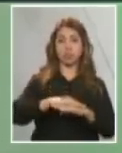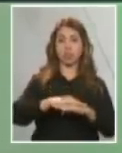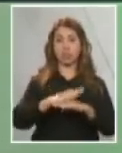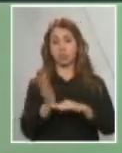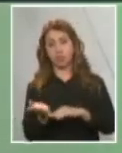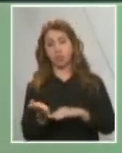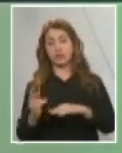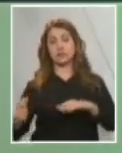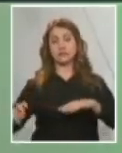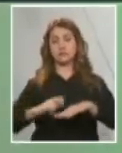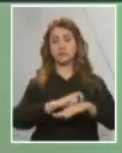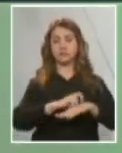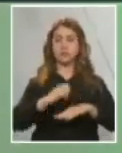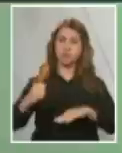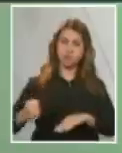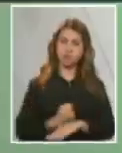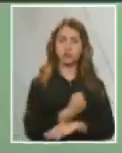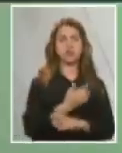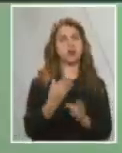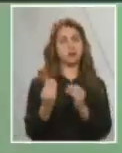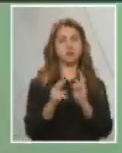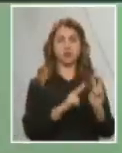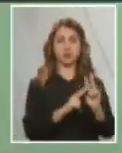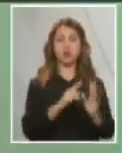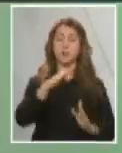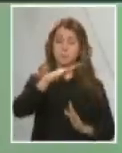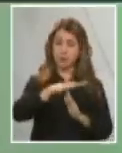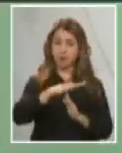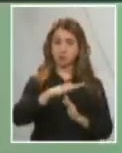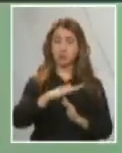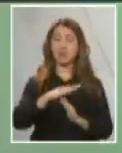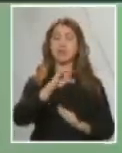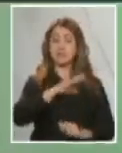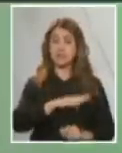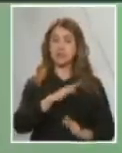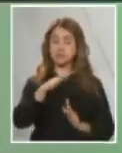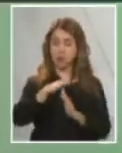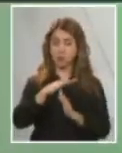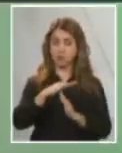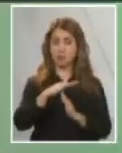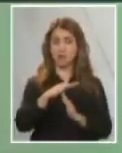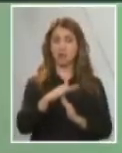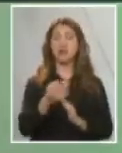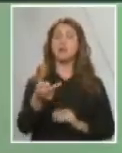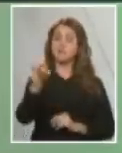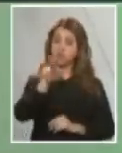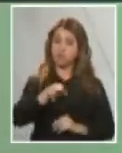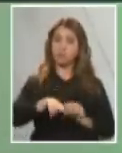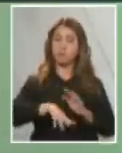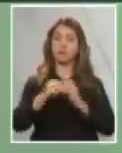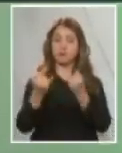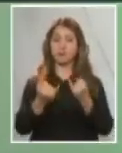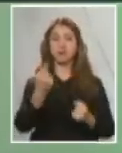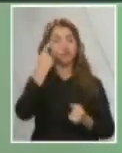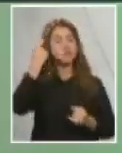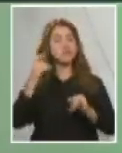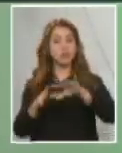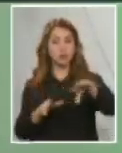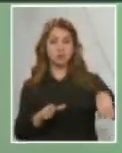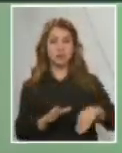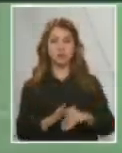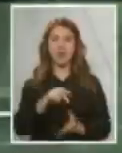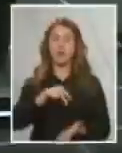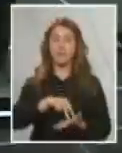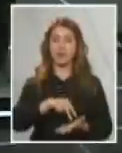vereda. Pucha, que hay harto que hacer, pero bueno, vamos a una pausa, estamos en Chile, vamos a una pausa, y ya regresamos a Conciencia Inclusiva,